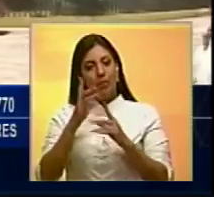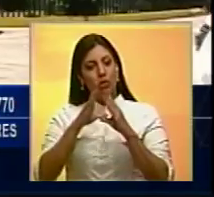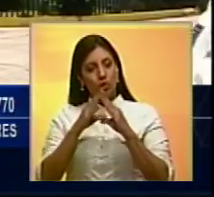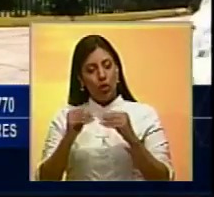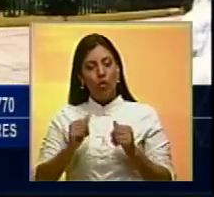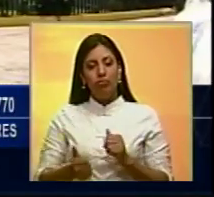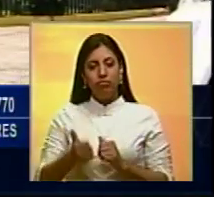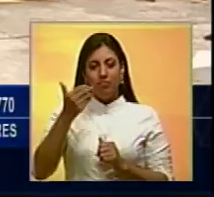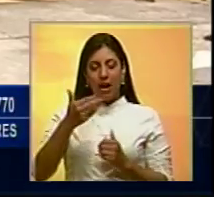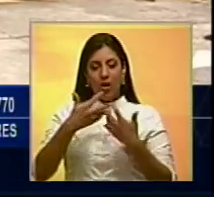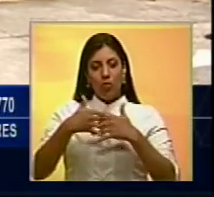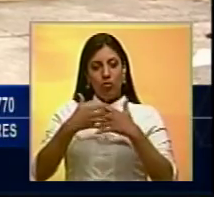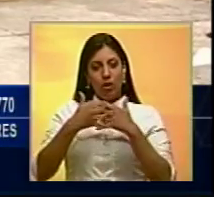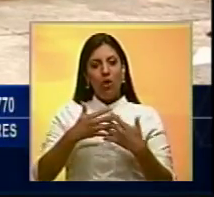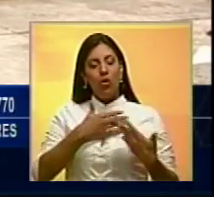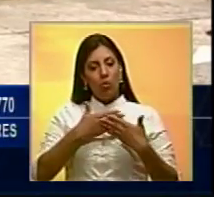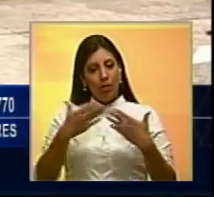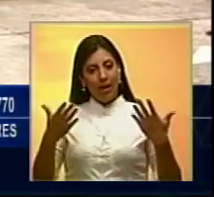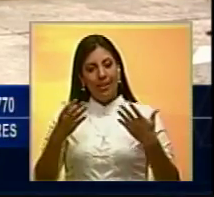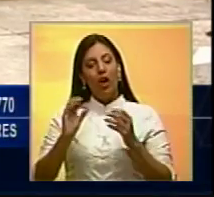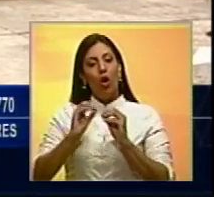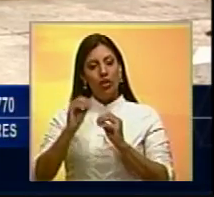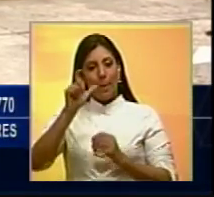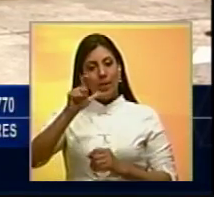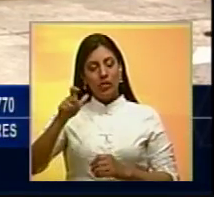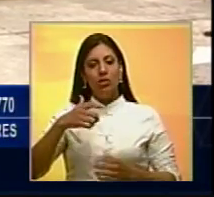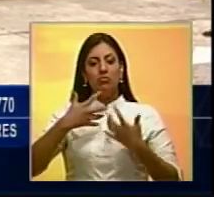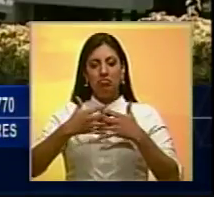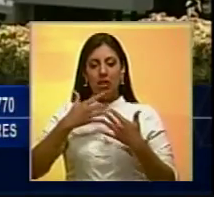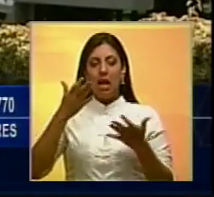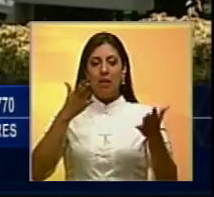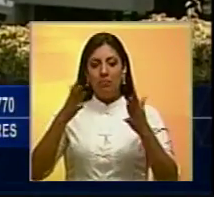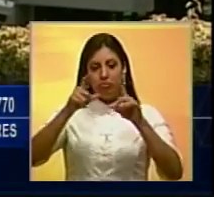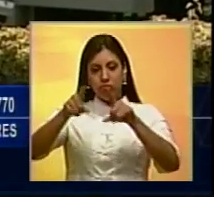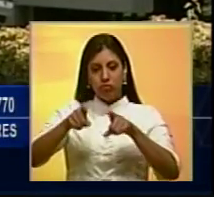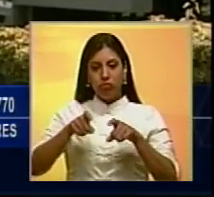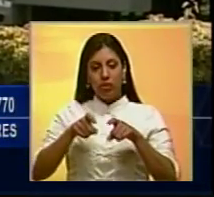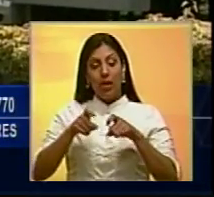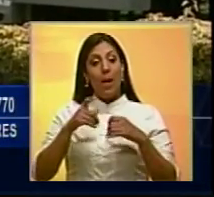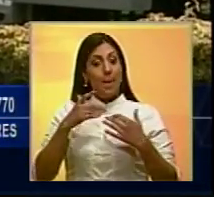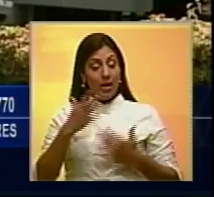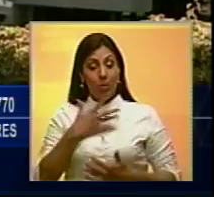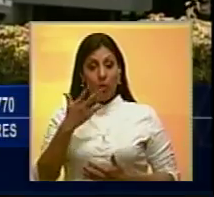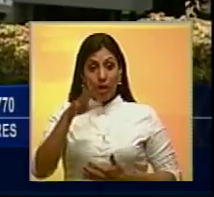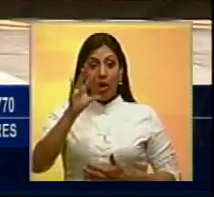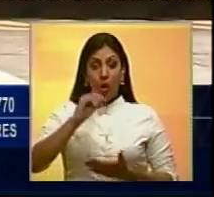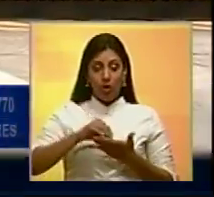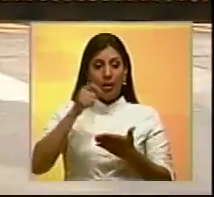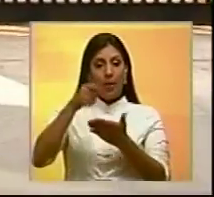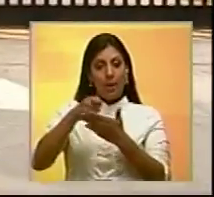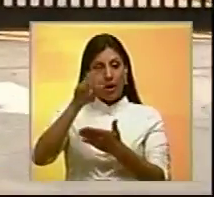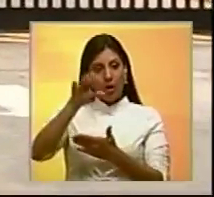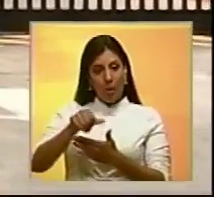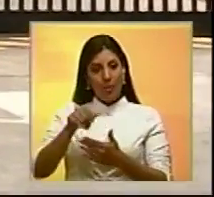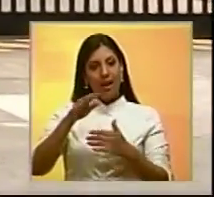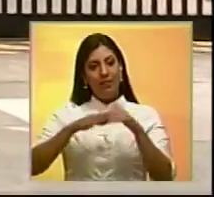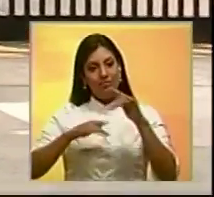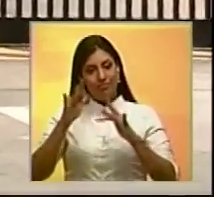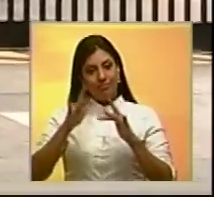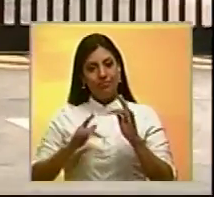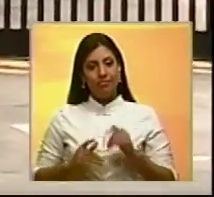se incrementará, ofreciéndole rentabilidad a la industria y los agricultores para que puedan reinvertir en su